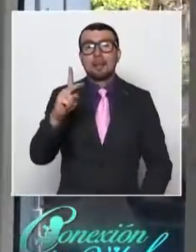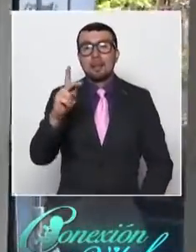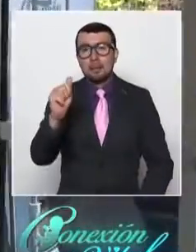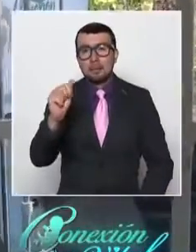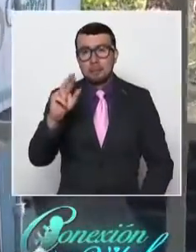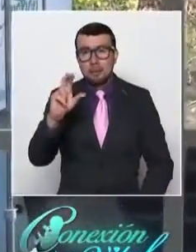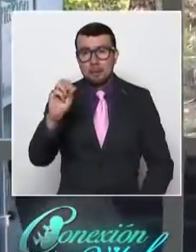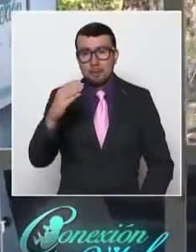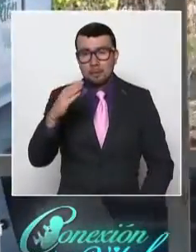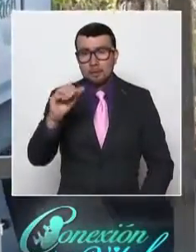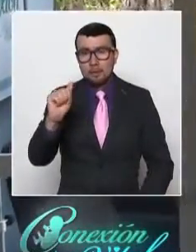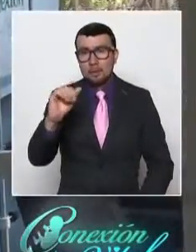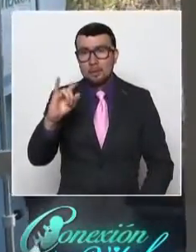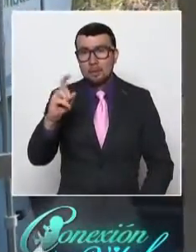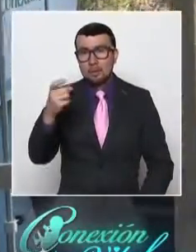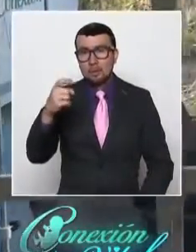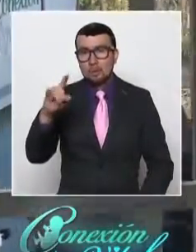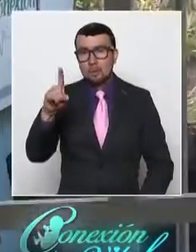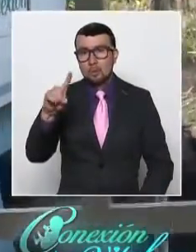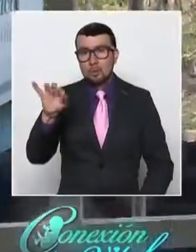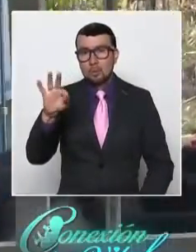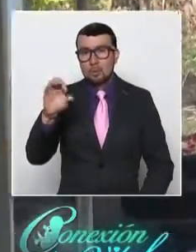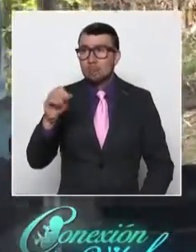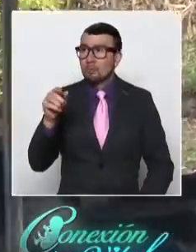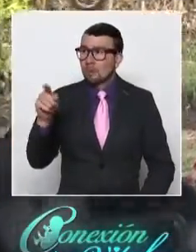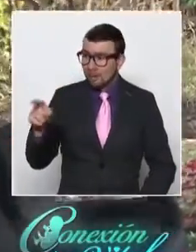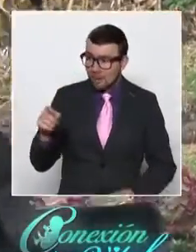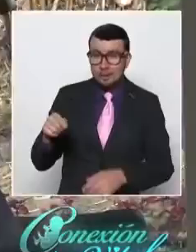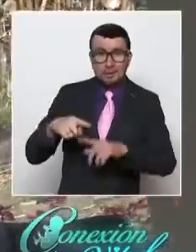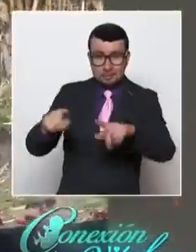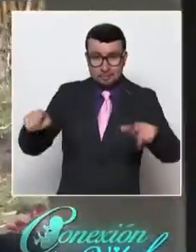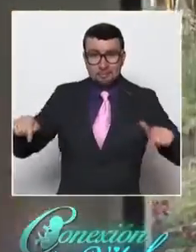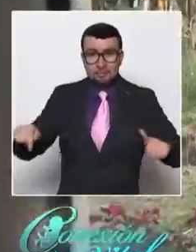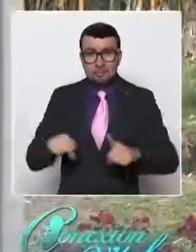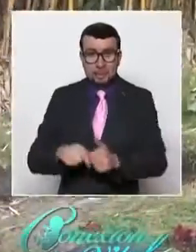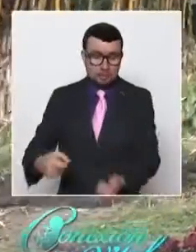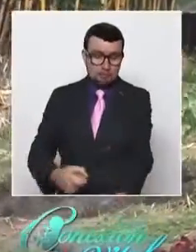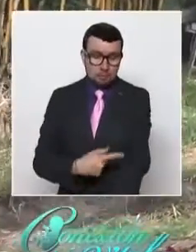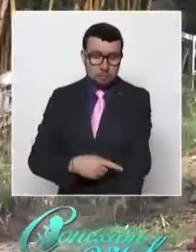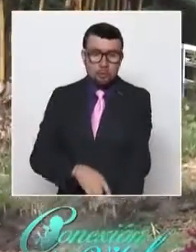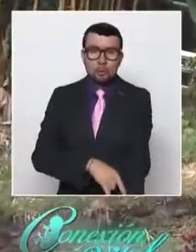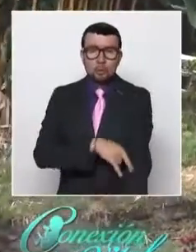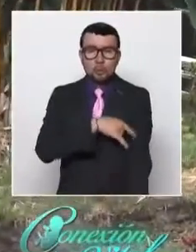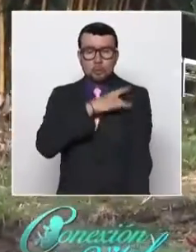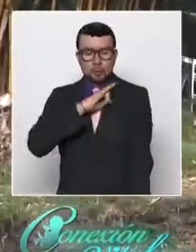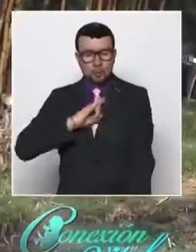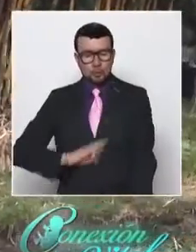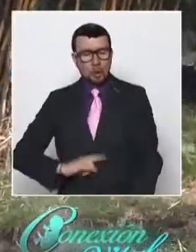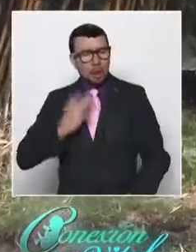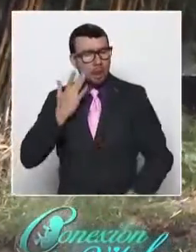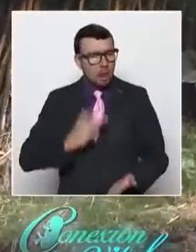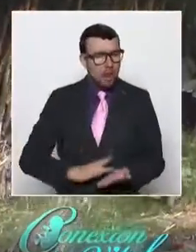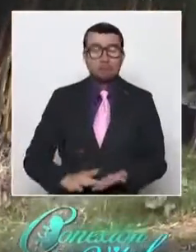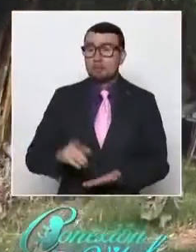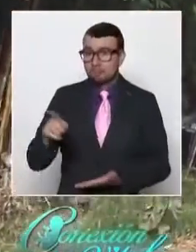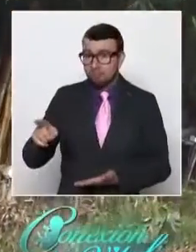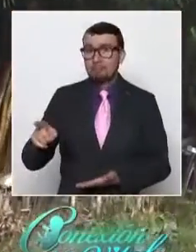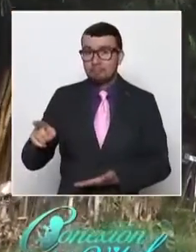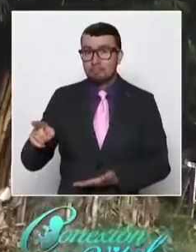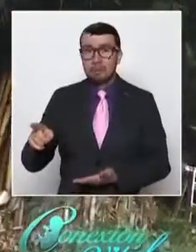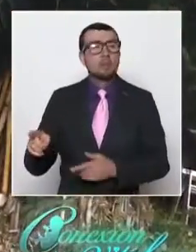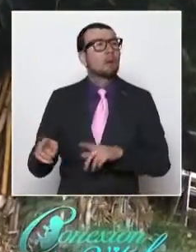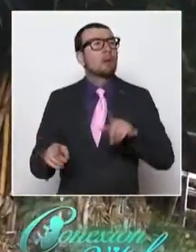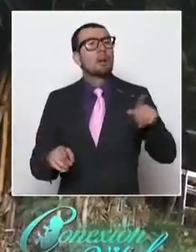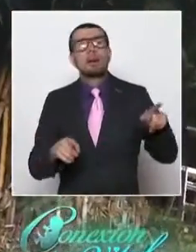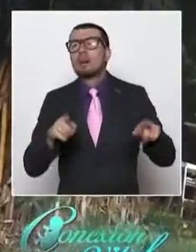en en las salas de quelación que tienen todos estos paisajes, estos guaduales. Ven ustedes